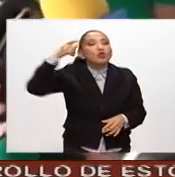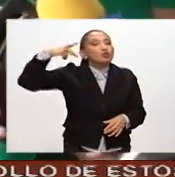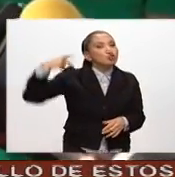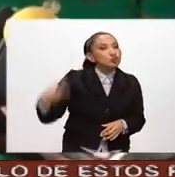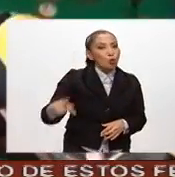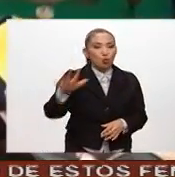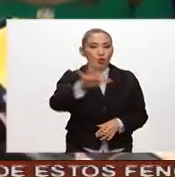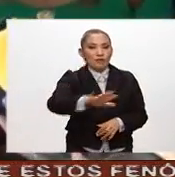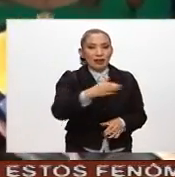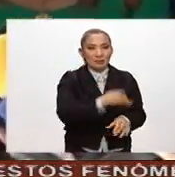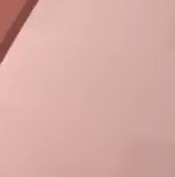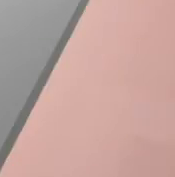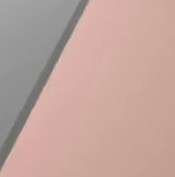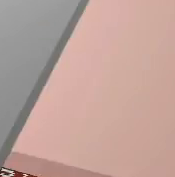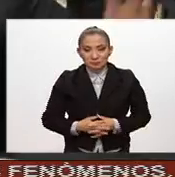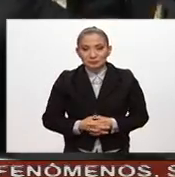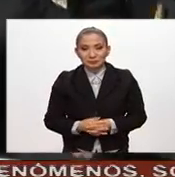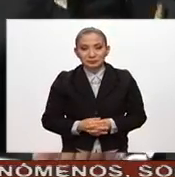de ellos.